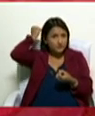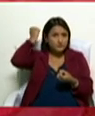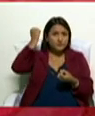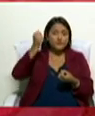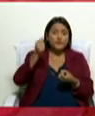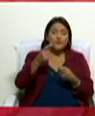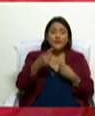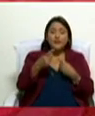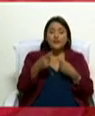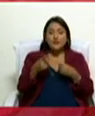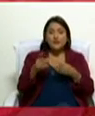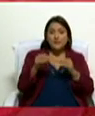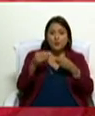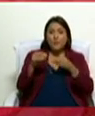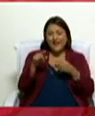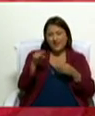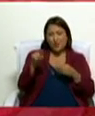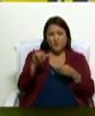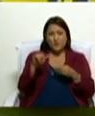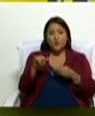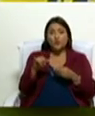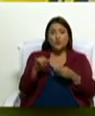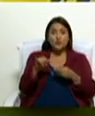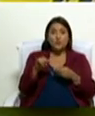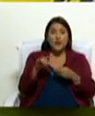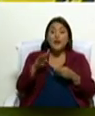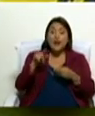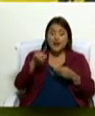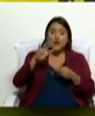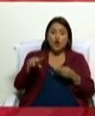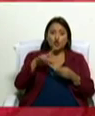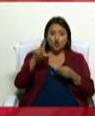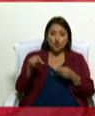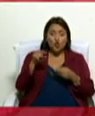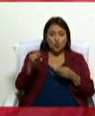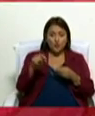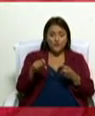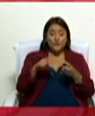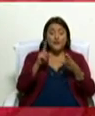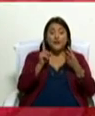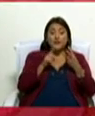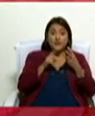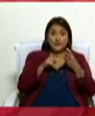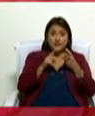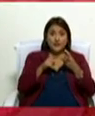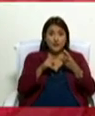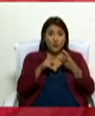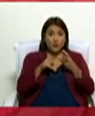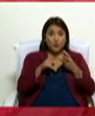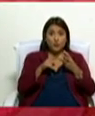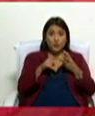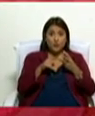un consulado en esa zona como tercer